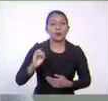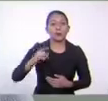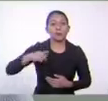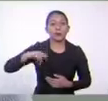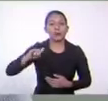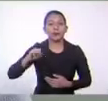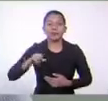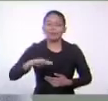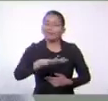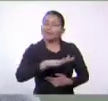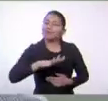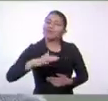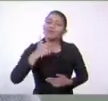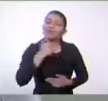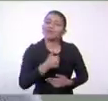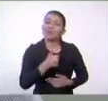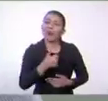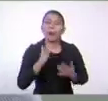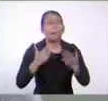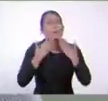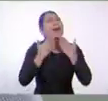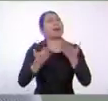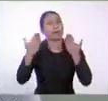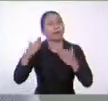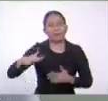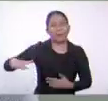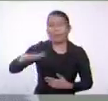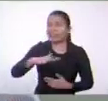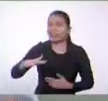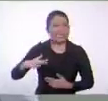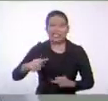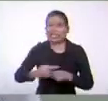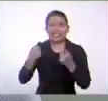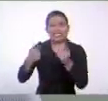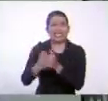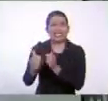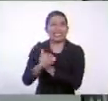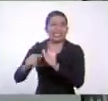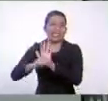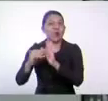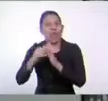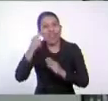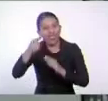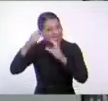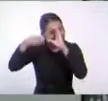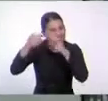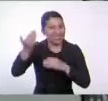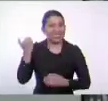común encontrarnos con distopías, como lo vimos en el video anterior.